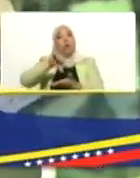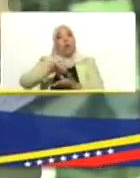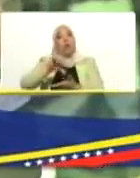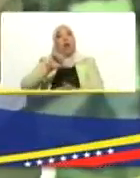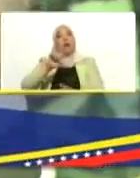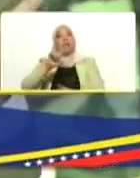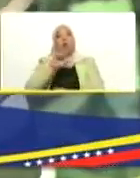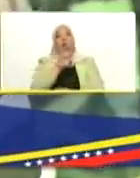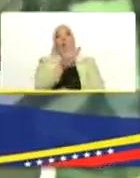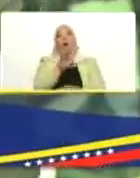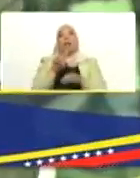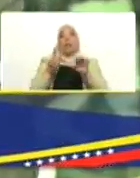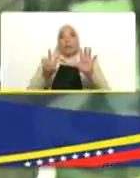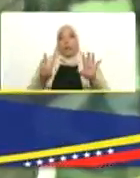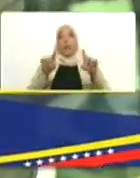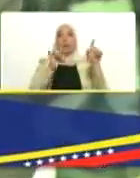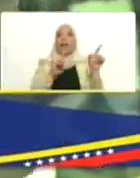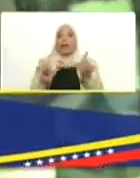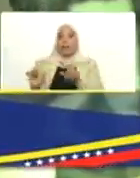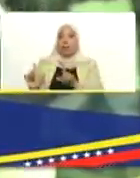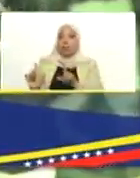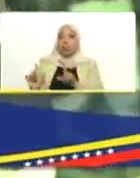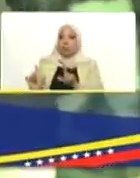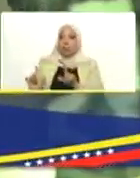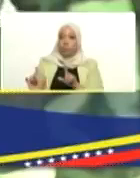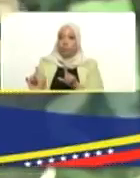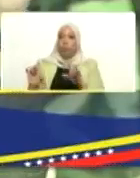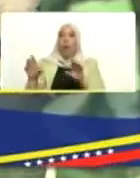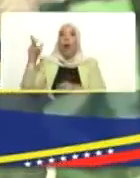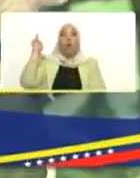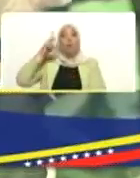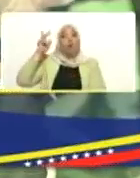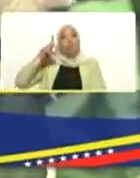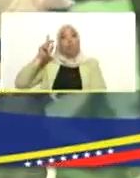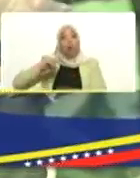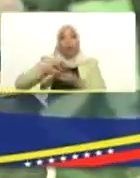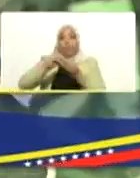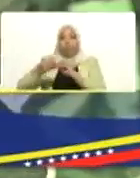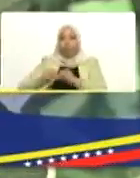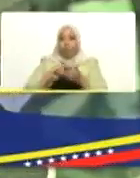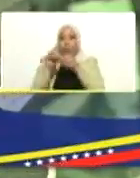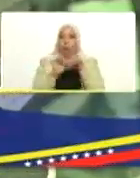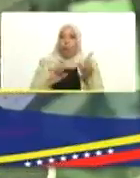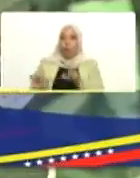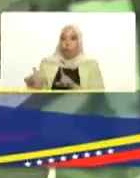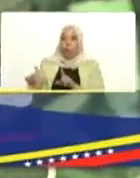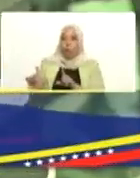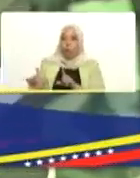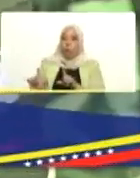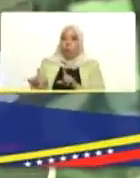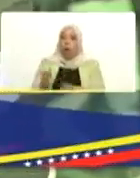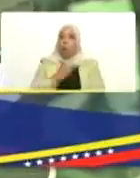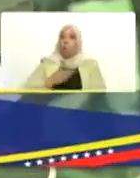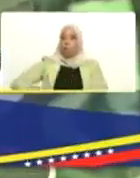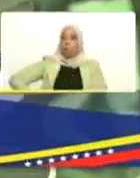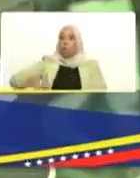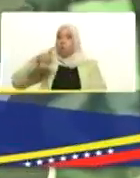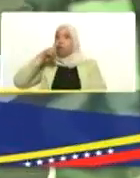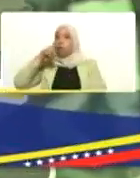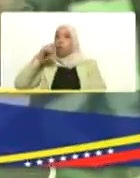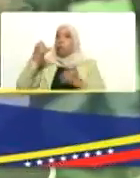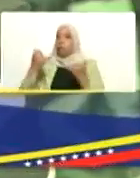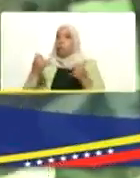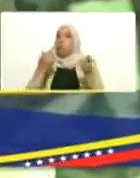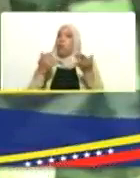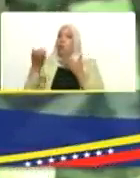llevamos 47 de docencia recuperados. Y ahora, presidente, entramos en las obras de arte, tal